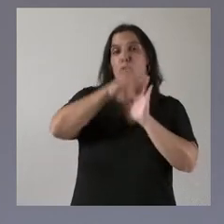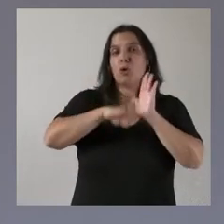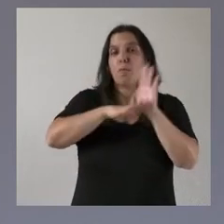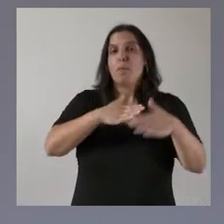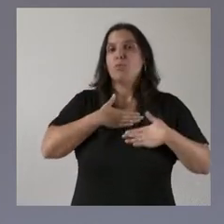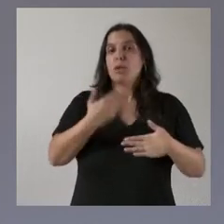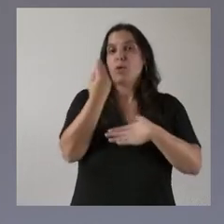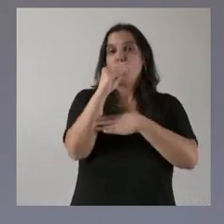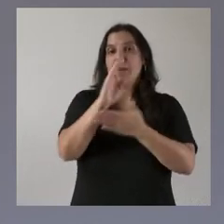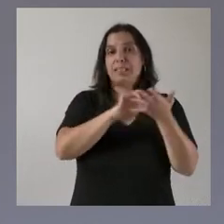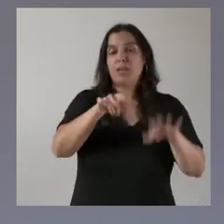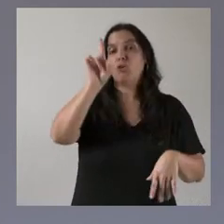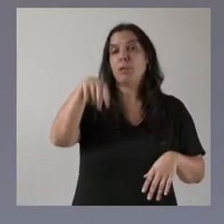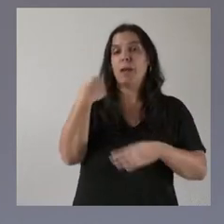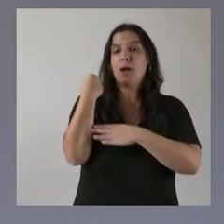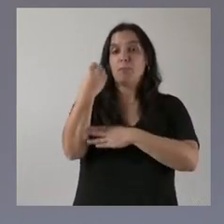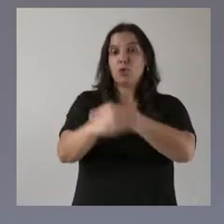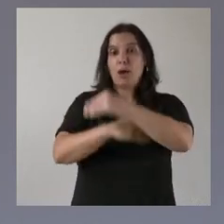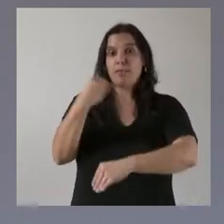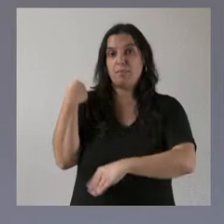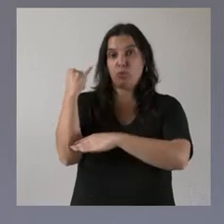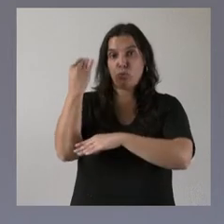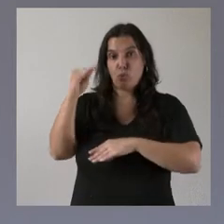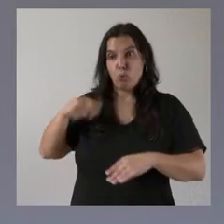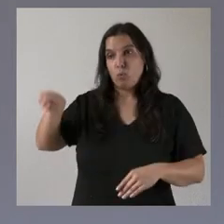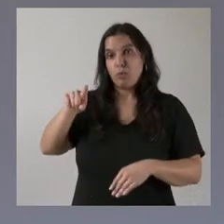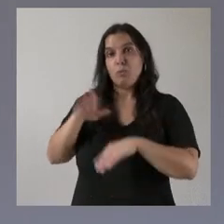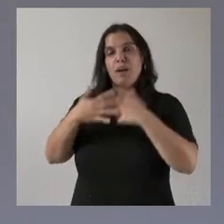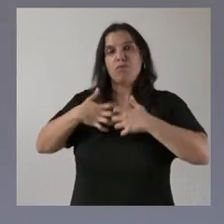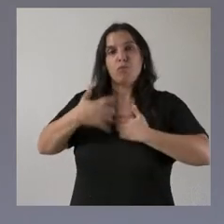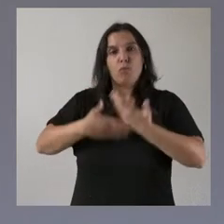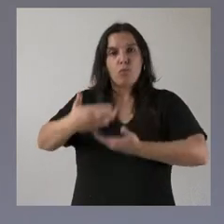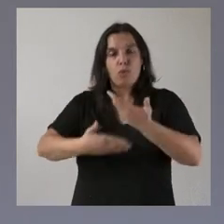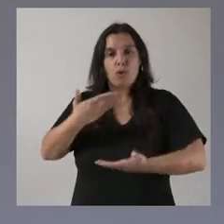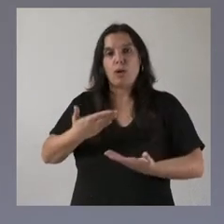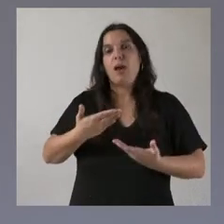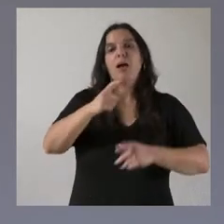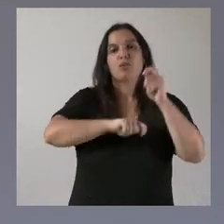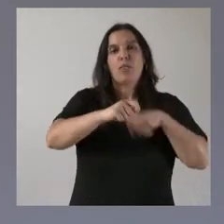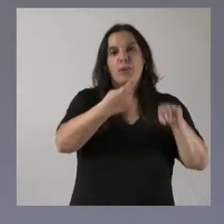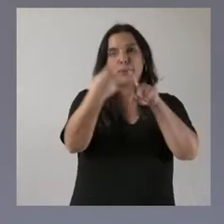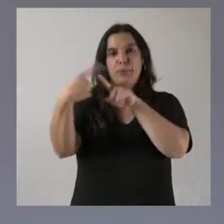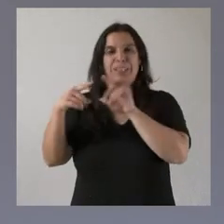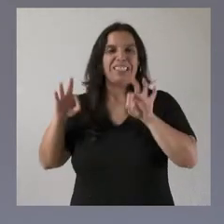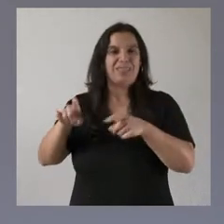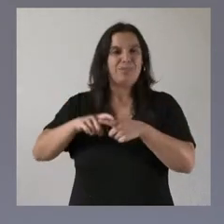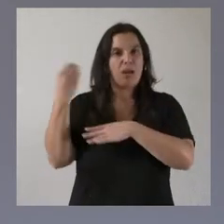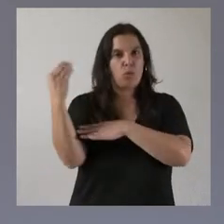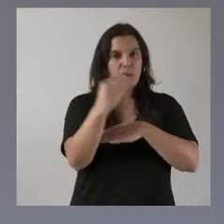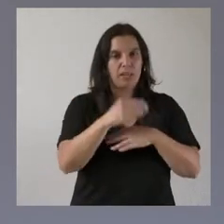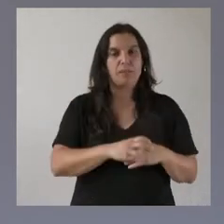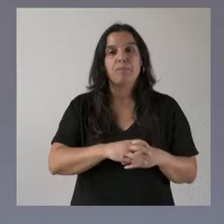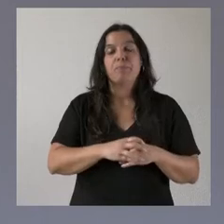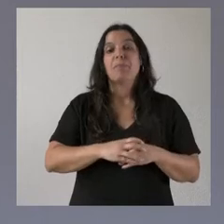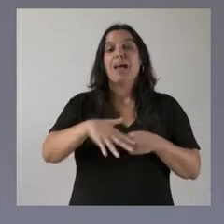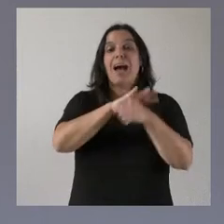y león o el apoyo que se presta desde el instituto de la juventud al funcionamiento de las distintas asociaciones juveniles el área